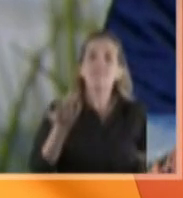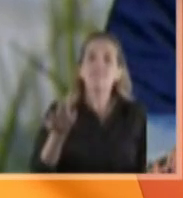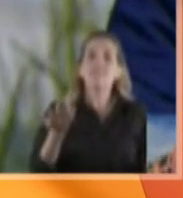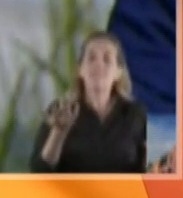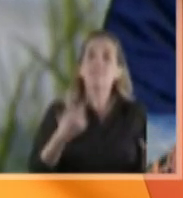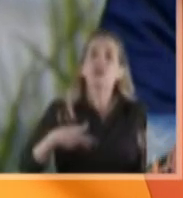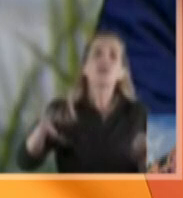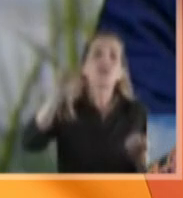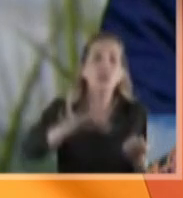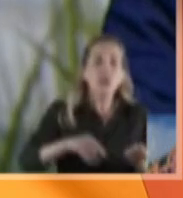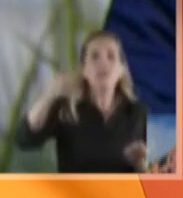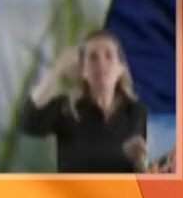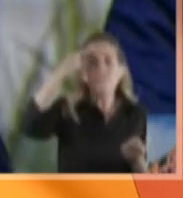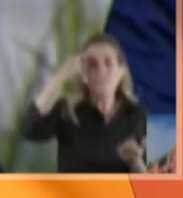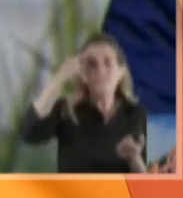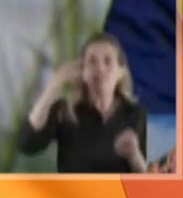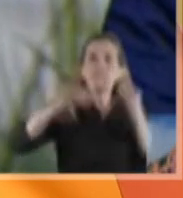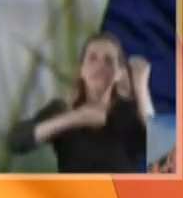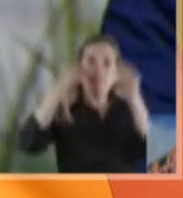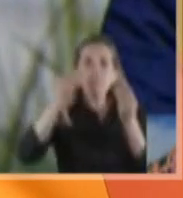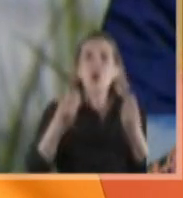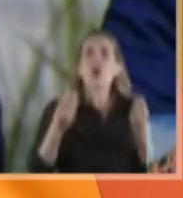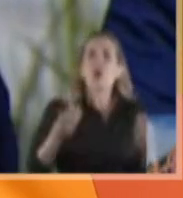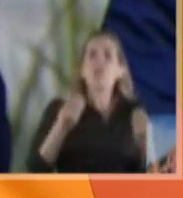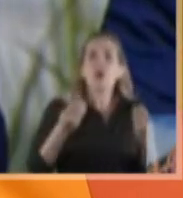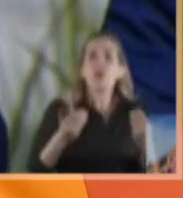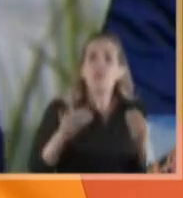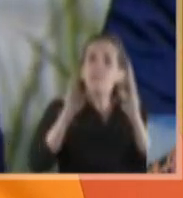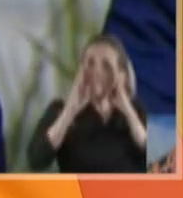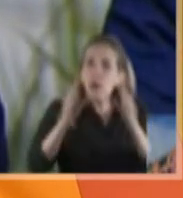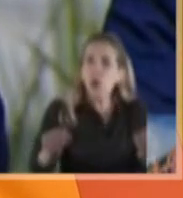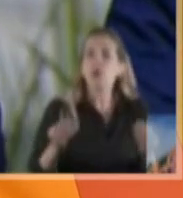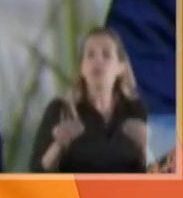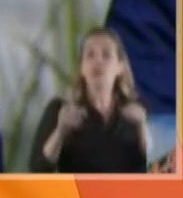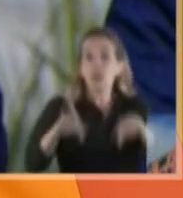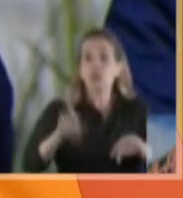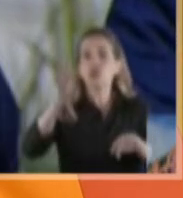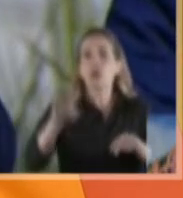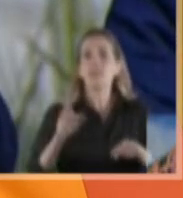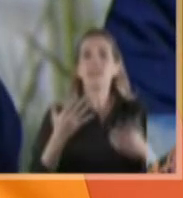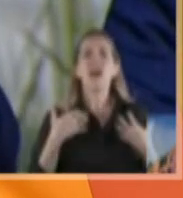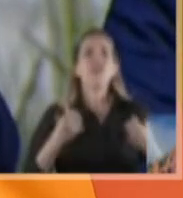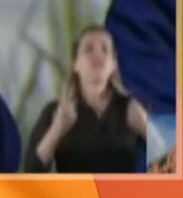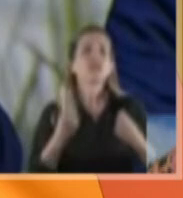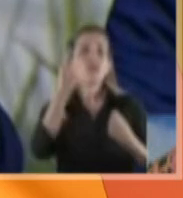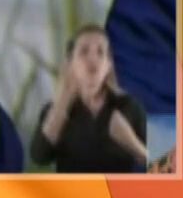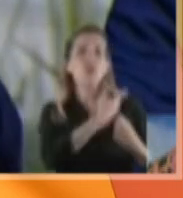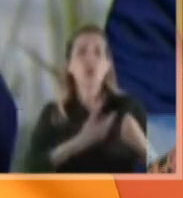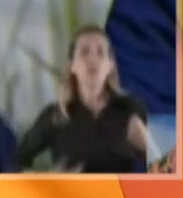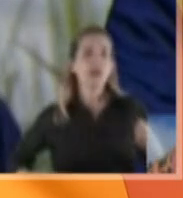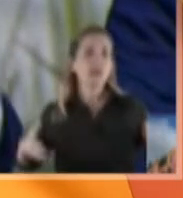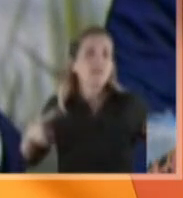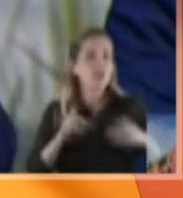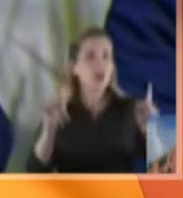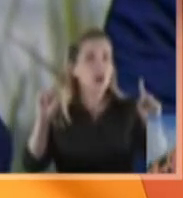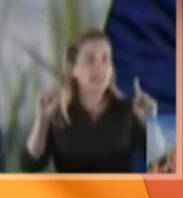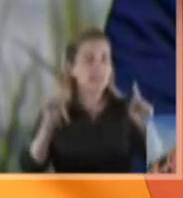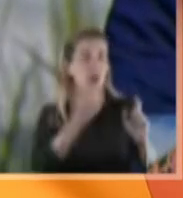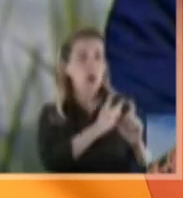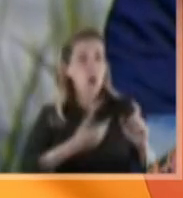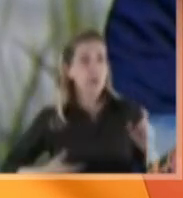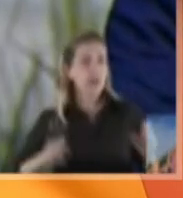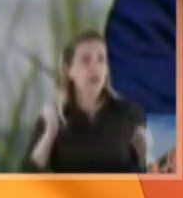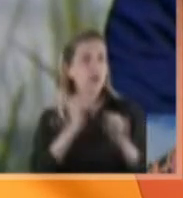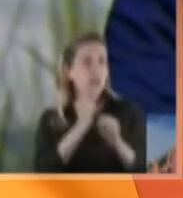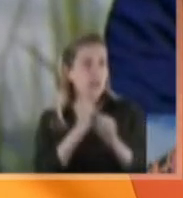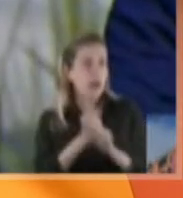que tiene la economía con un crecimiento muy fuerte del dólar por la inestabilidad un crecimiento muy fuerte por la inflación le han hecho tomar la decisión